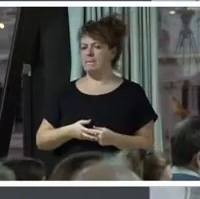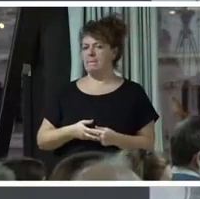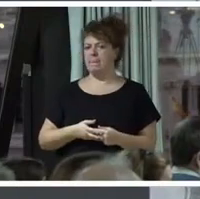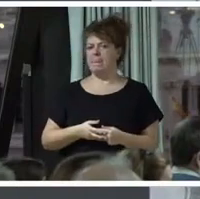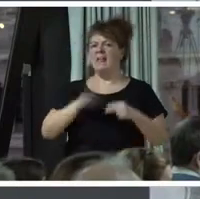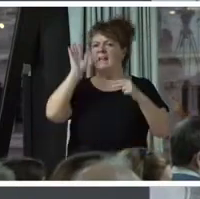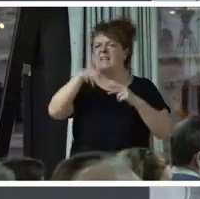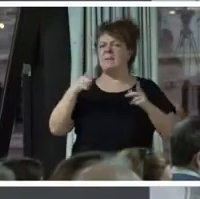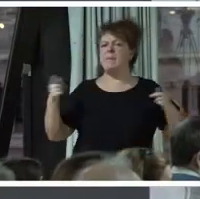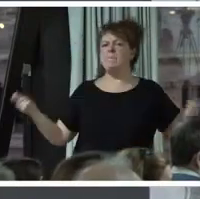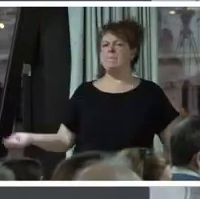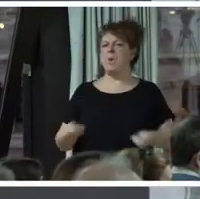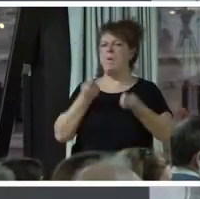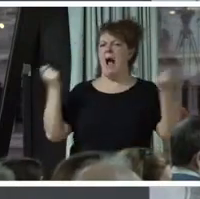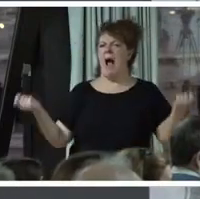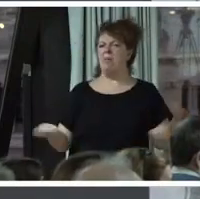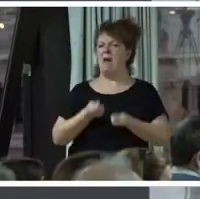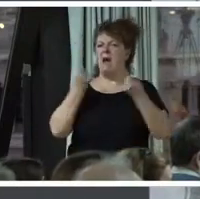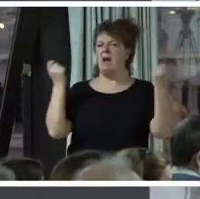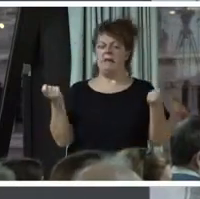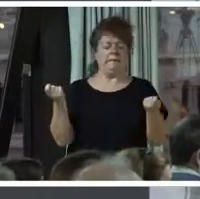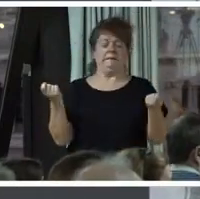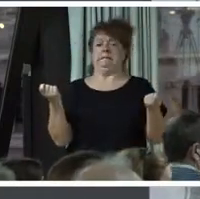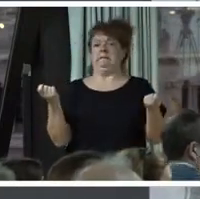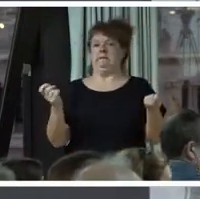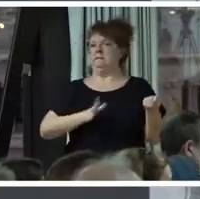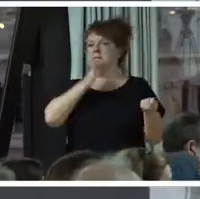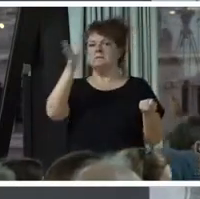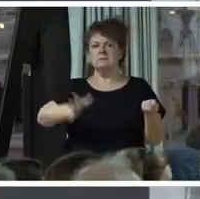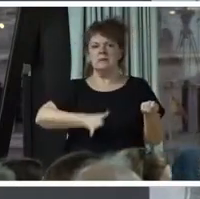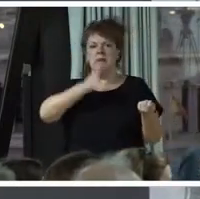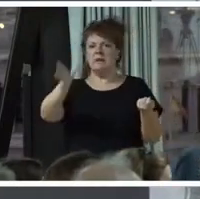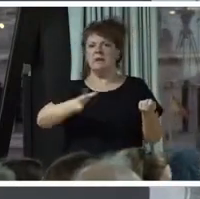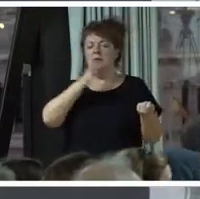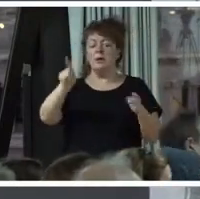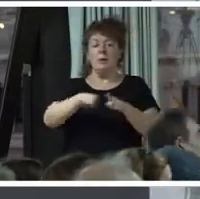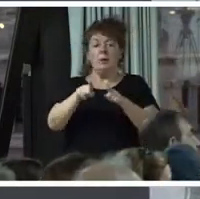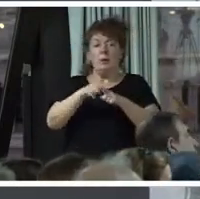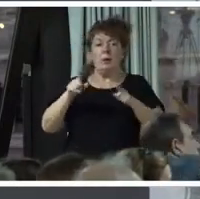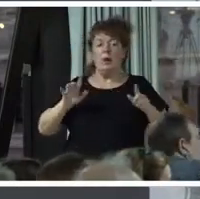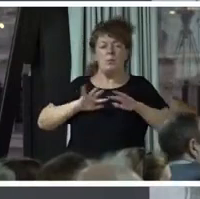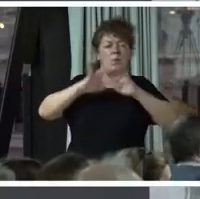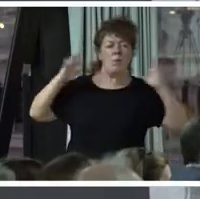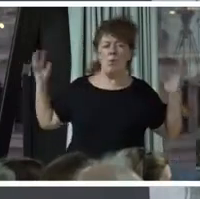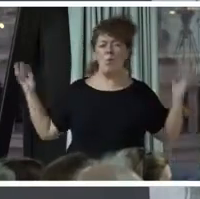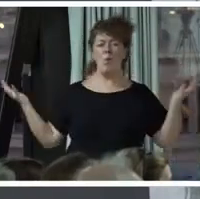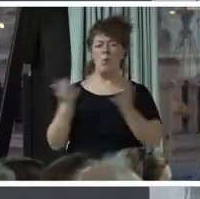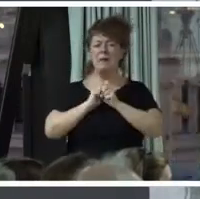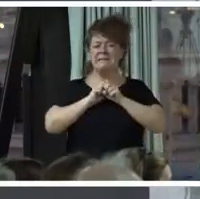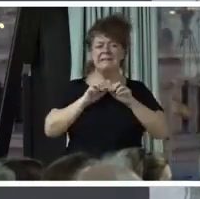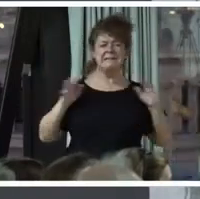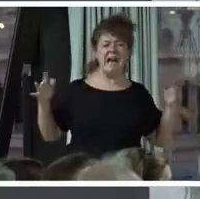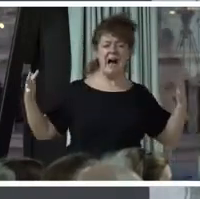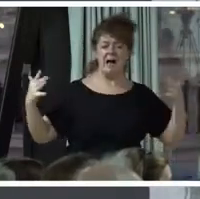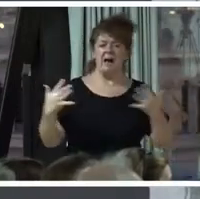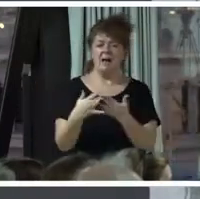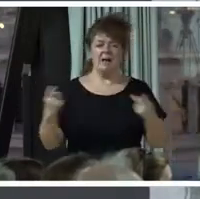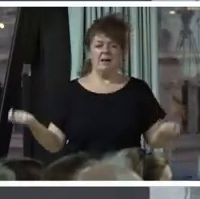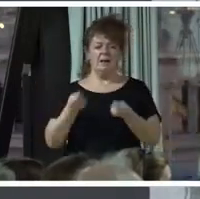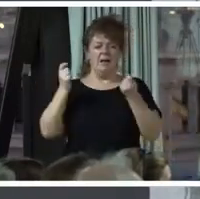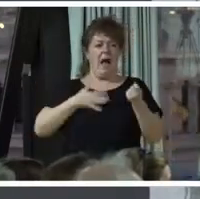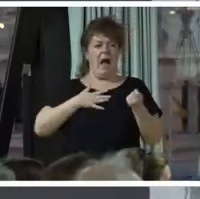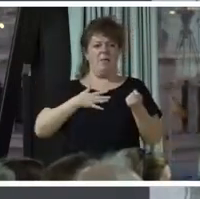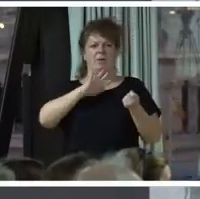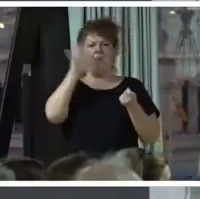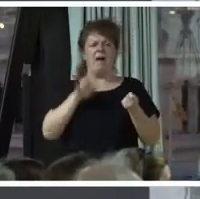aparato de propaganda impresionante absolutamente desplegado en todo el mundo que tiene el Estado de Israel que a mí me